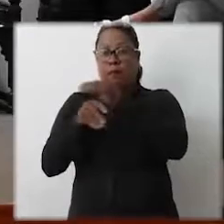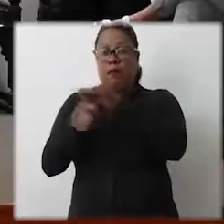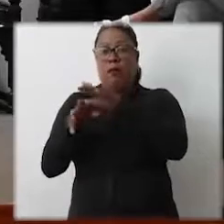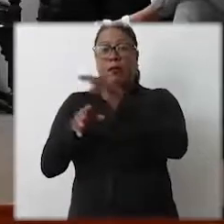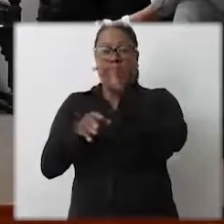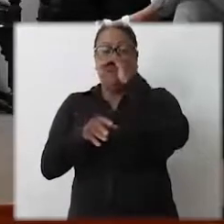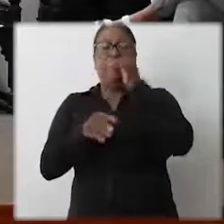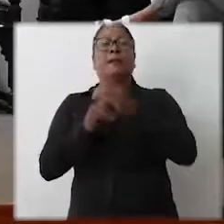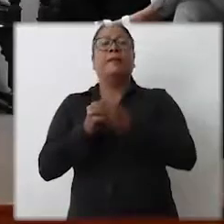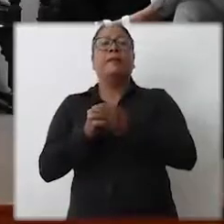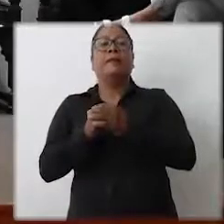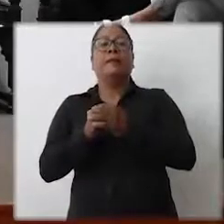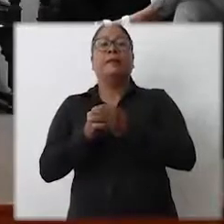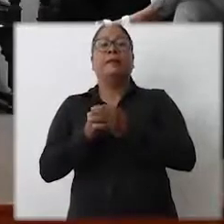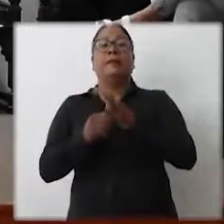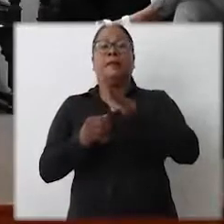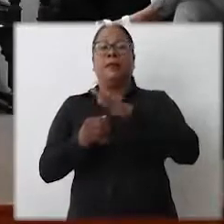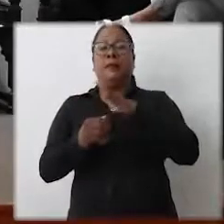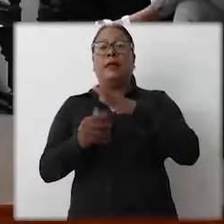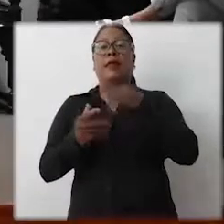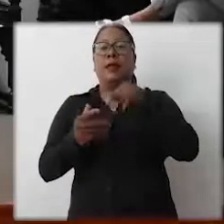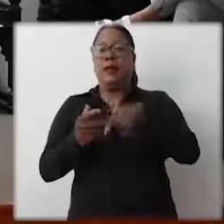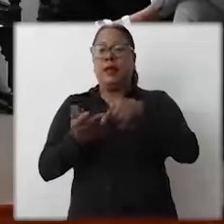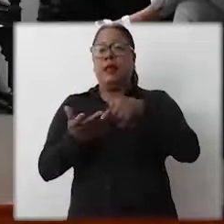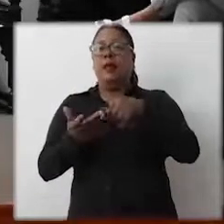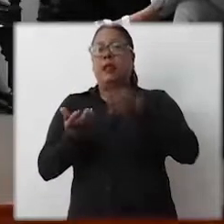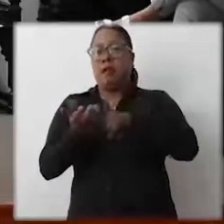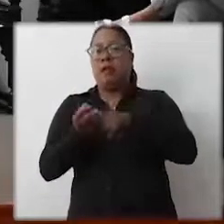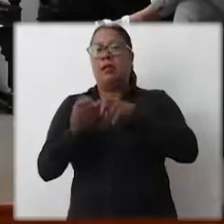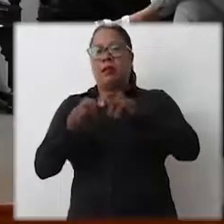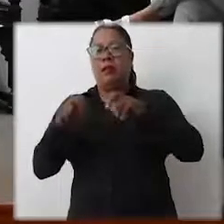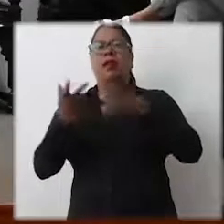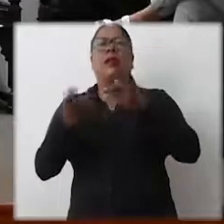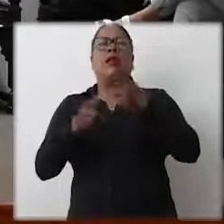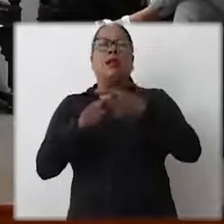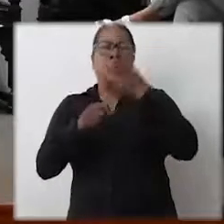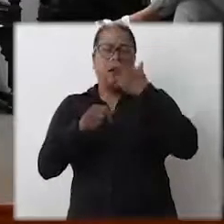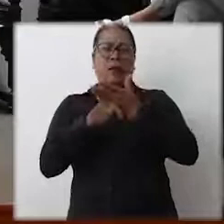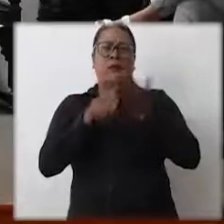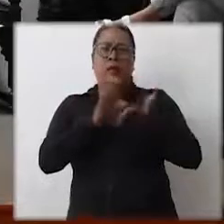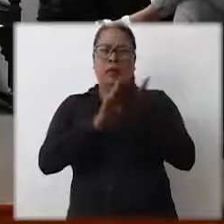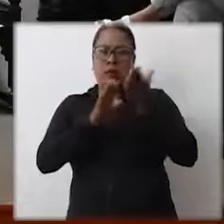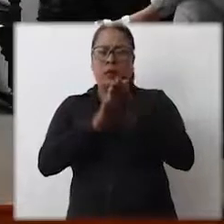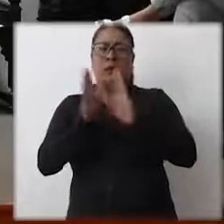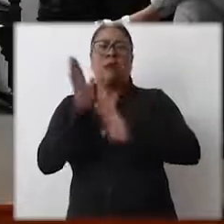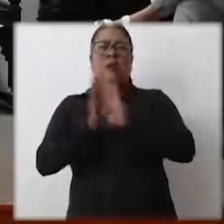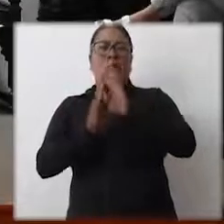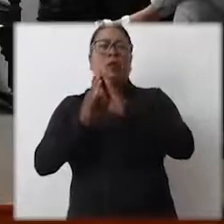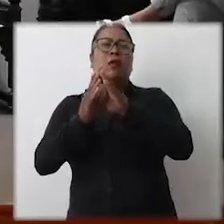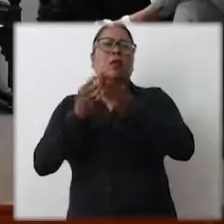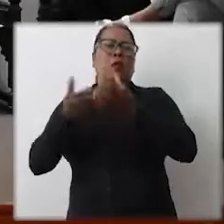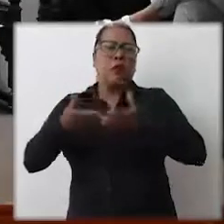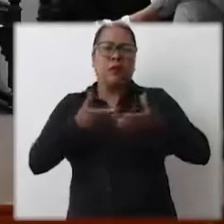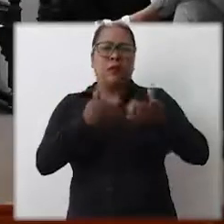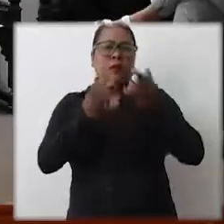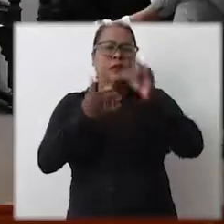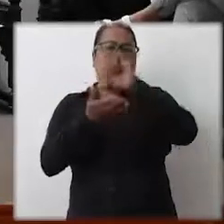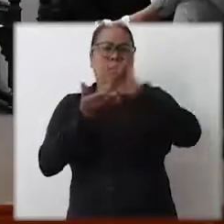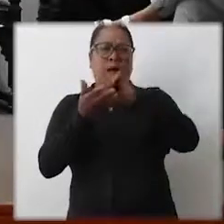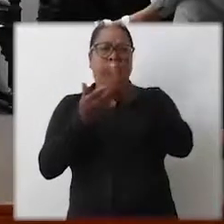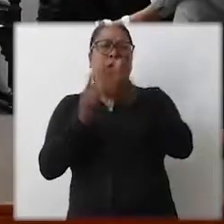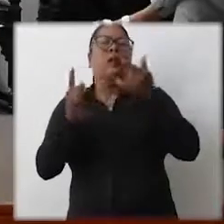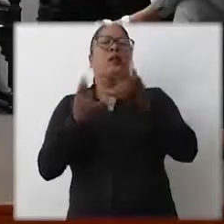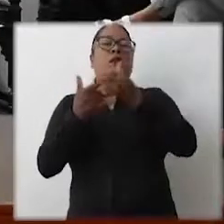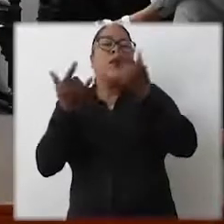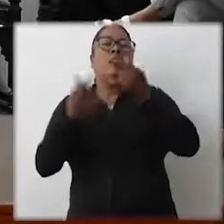el regidor de Bienestar y de Normatividad y Nomenclatura Municipal, René Ricardo Simón, solicitaron permiso por escrito para estar